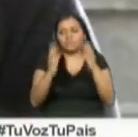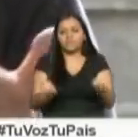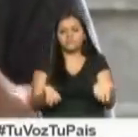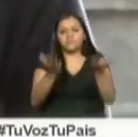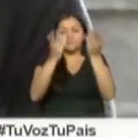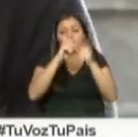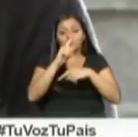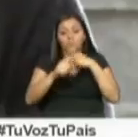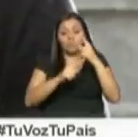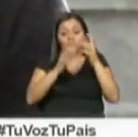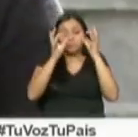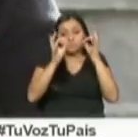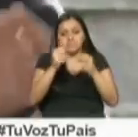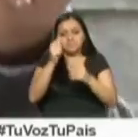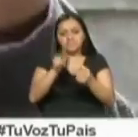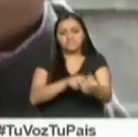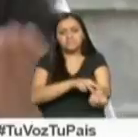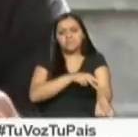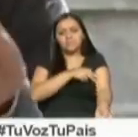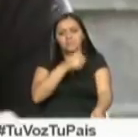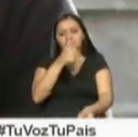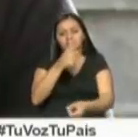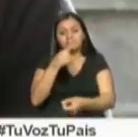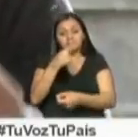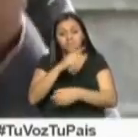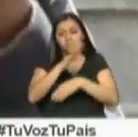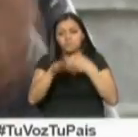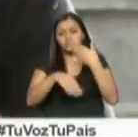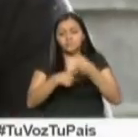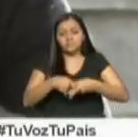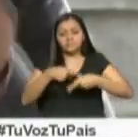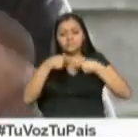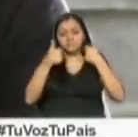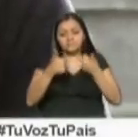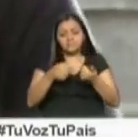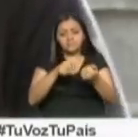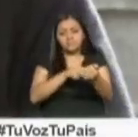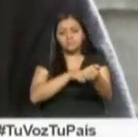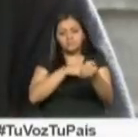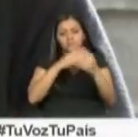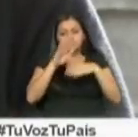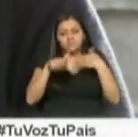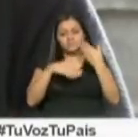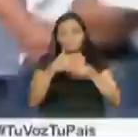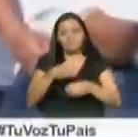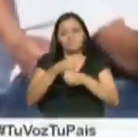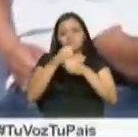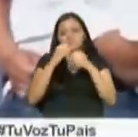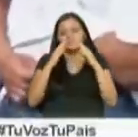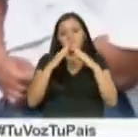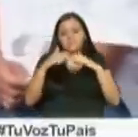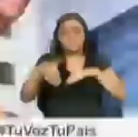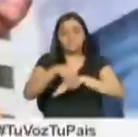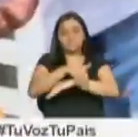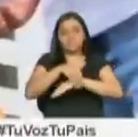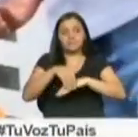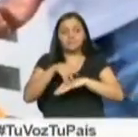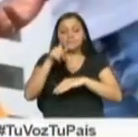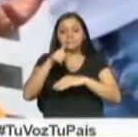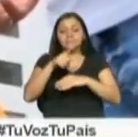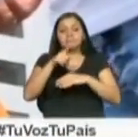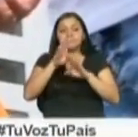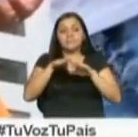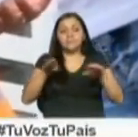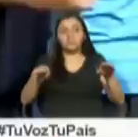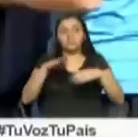a quienes sí cumplen con estos hábitos, como digo, de sana convivencia, de costumbre en las calles y de seguridad vial. De esta manera, los